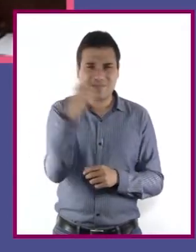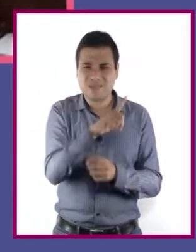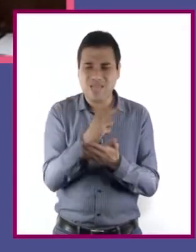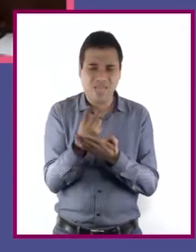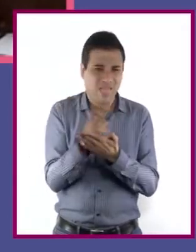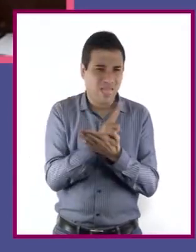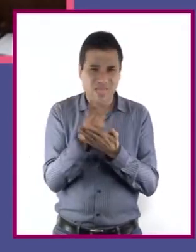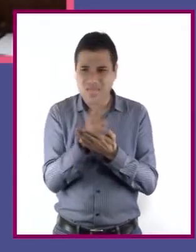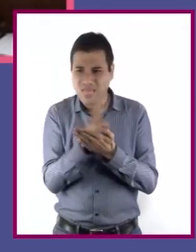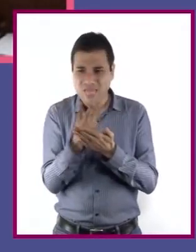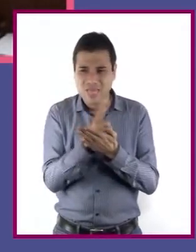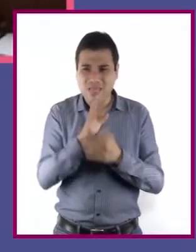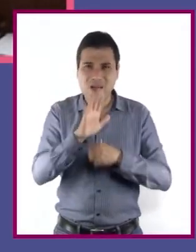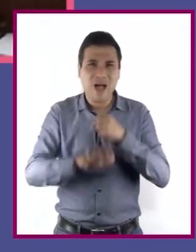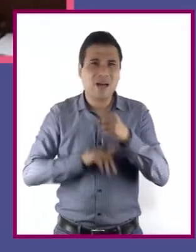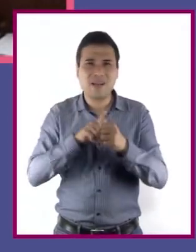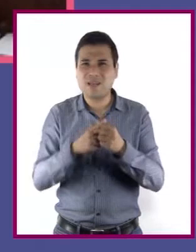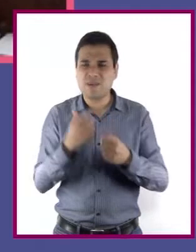persigue.